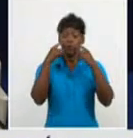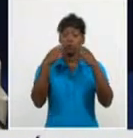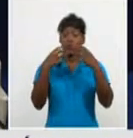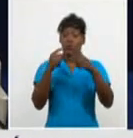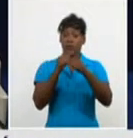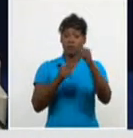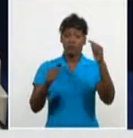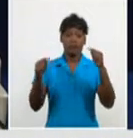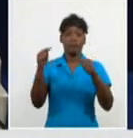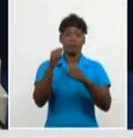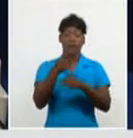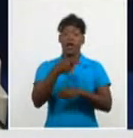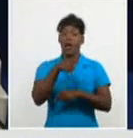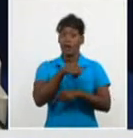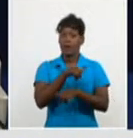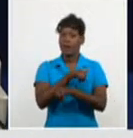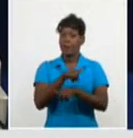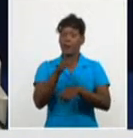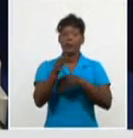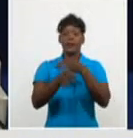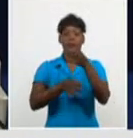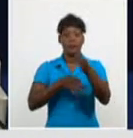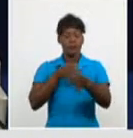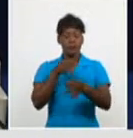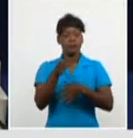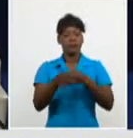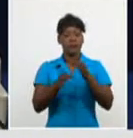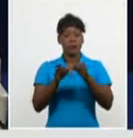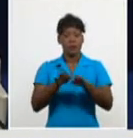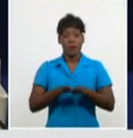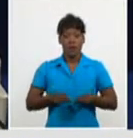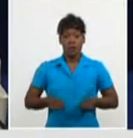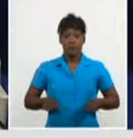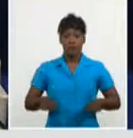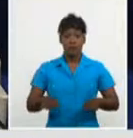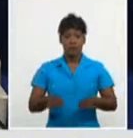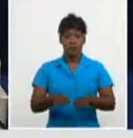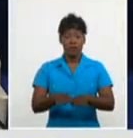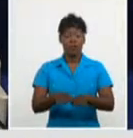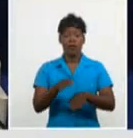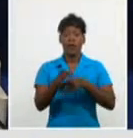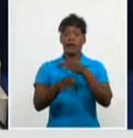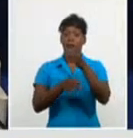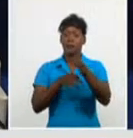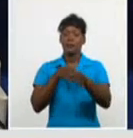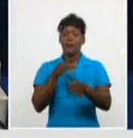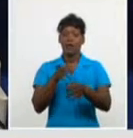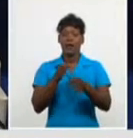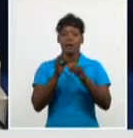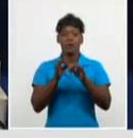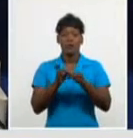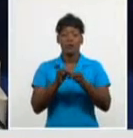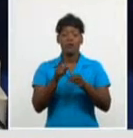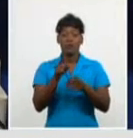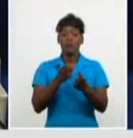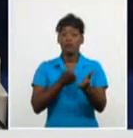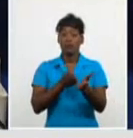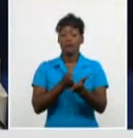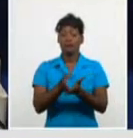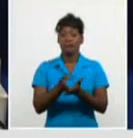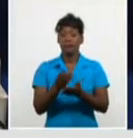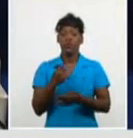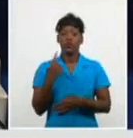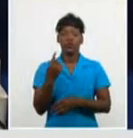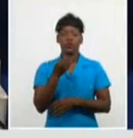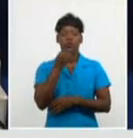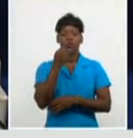también se explicó parte de esto en la mesa redonda, pues indiscutiblemente pues lograremos